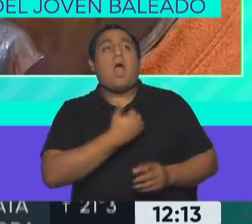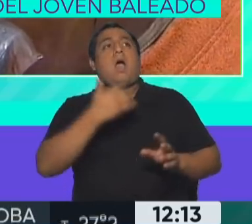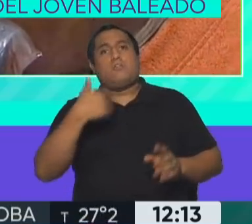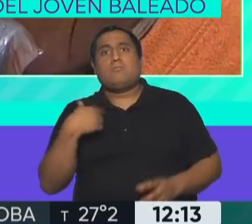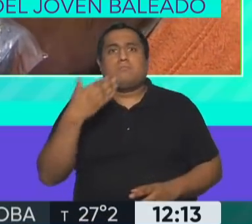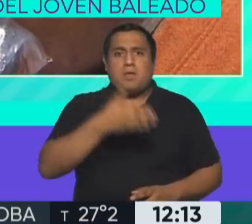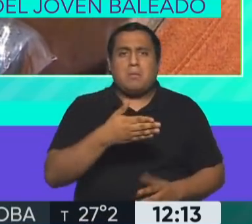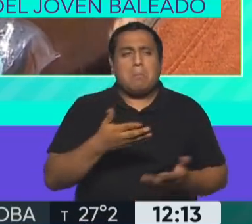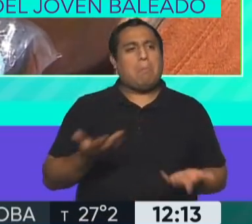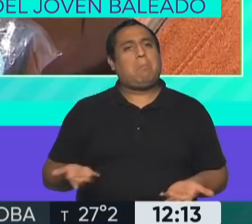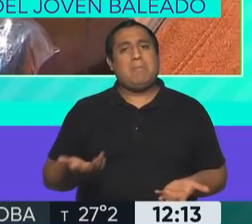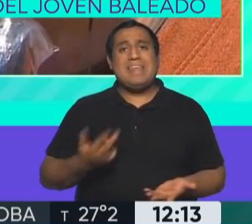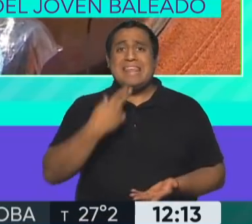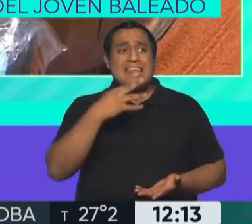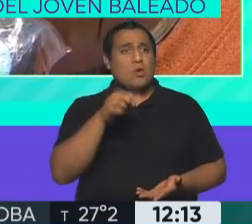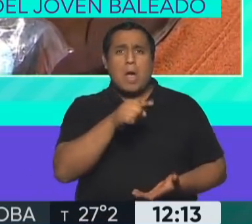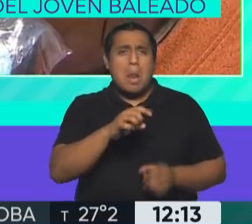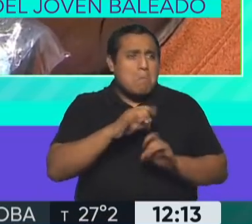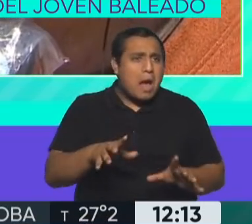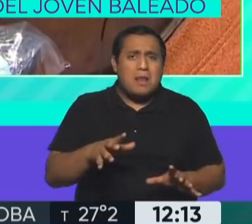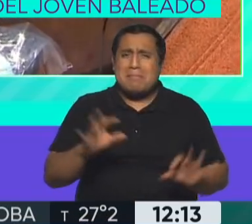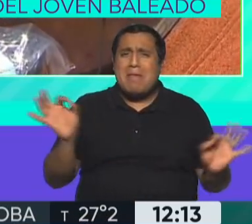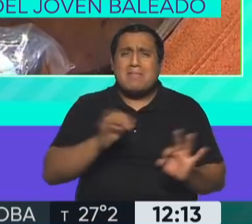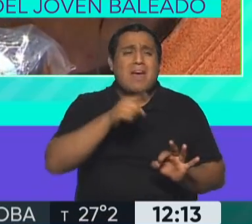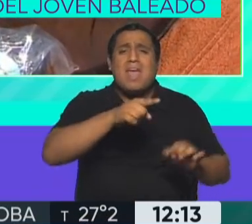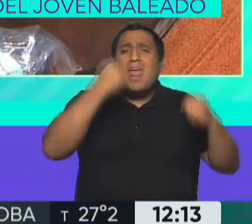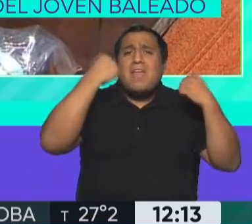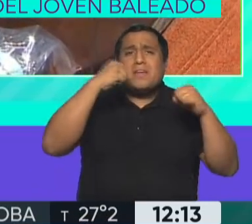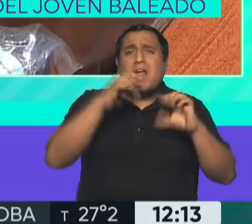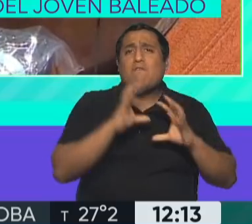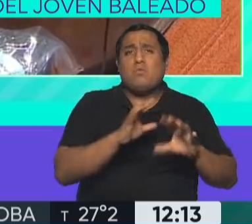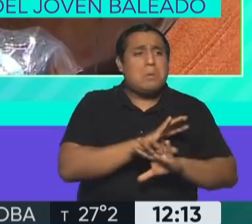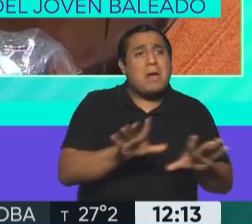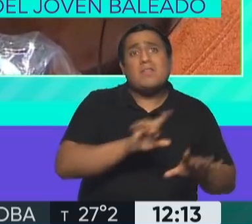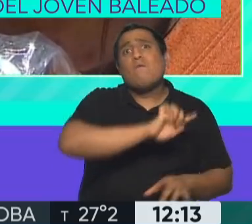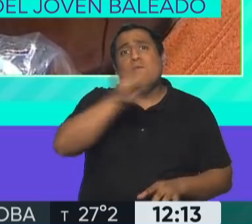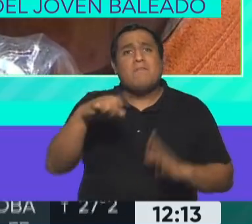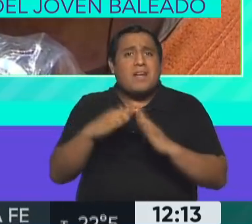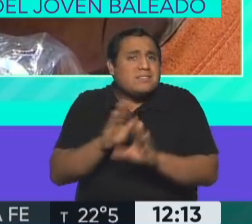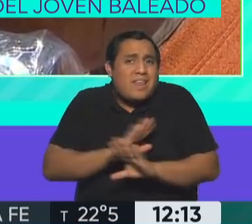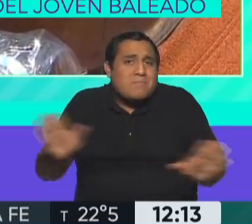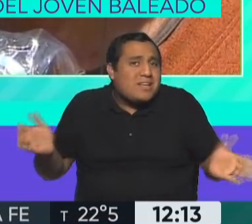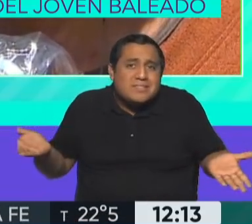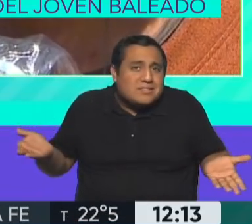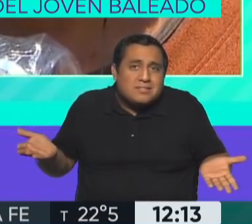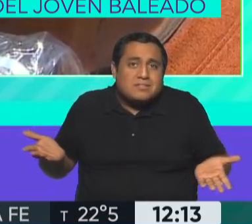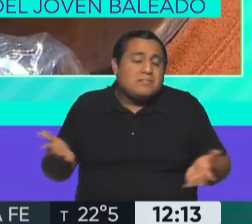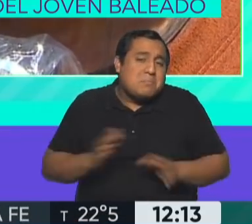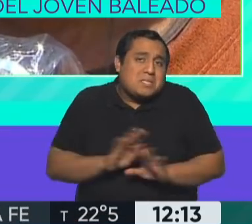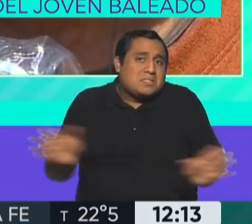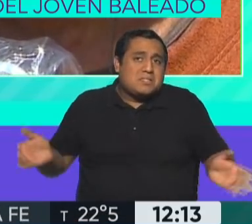está acá, porque mi hijo no hizo nada. Él salió de entrenar con sus amigos y se iba a la casa, nada más. Es lo único que